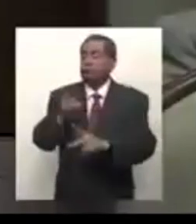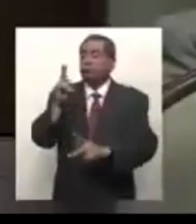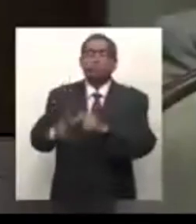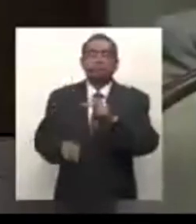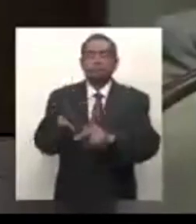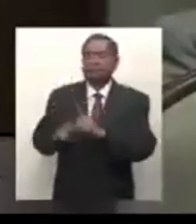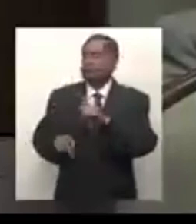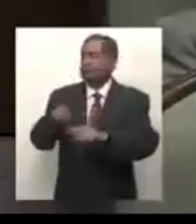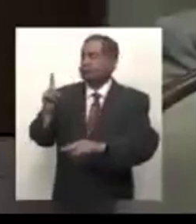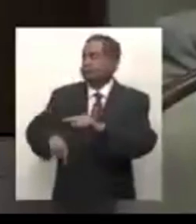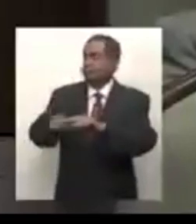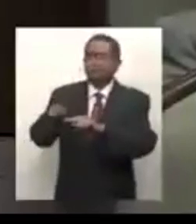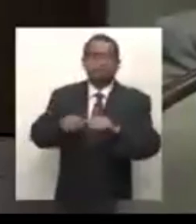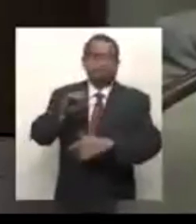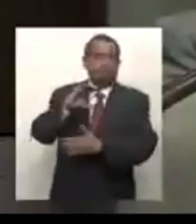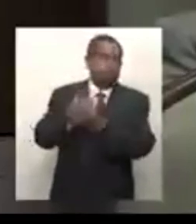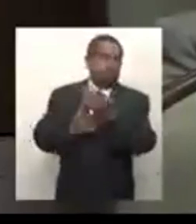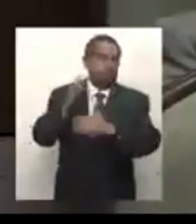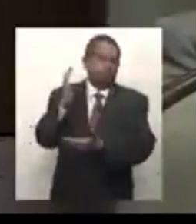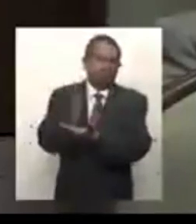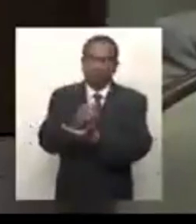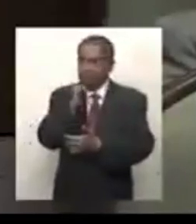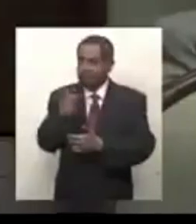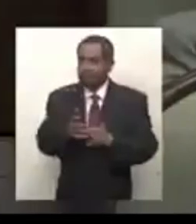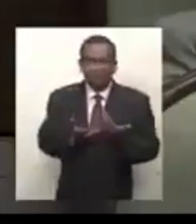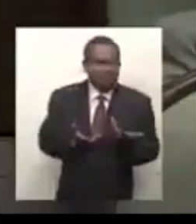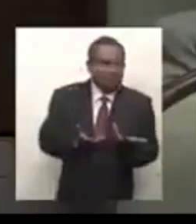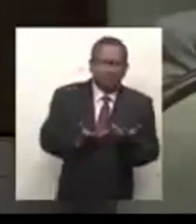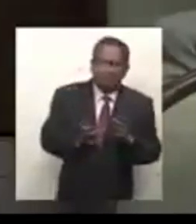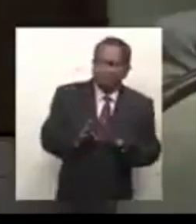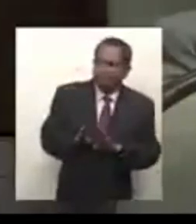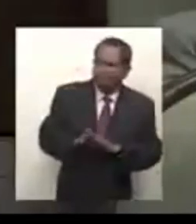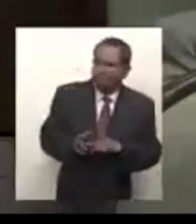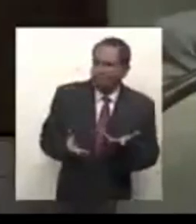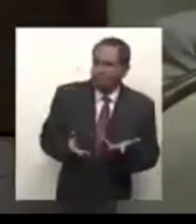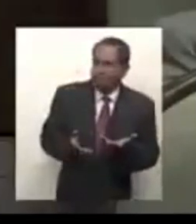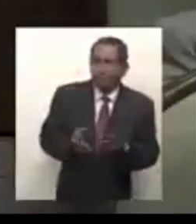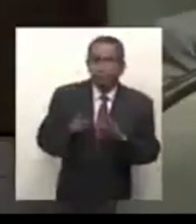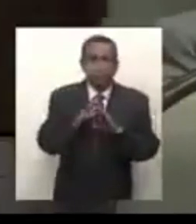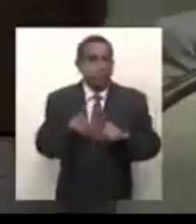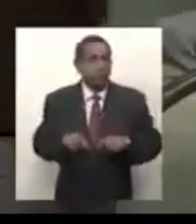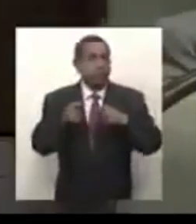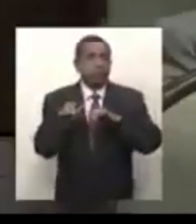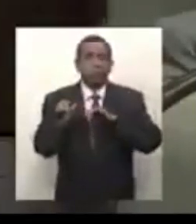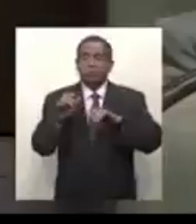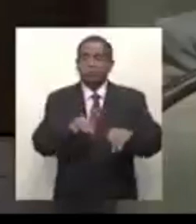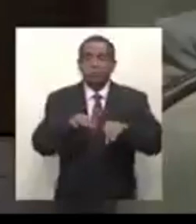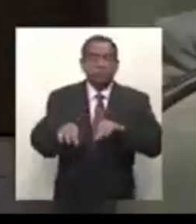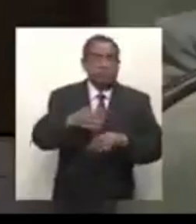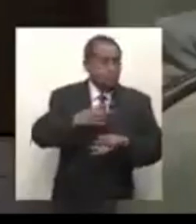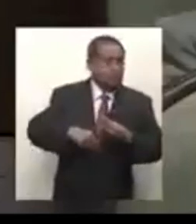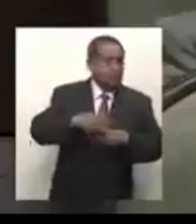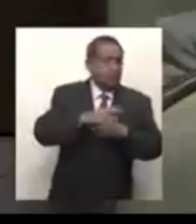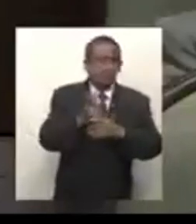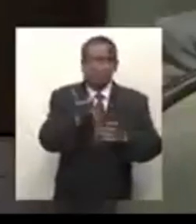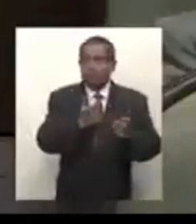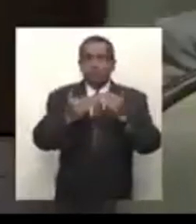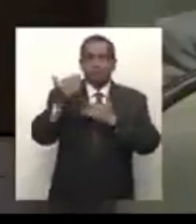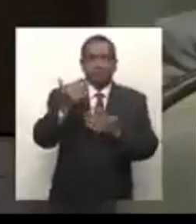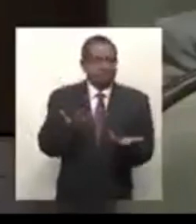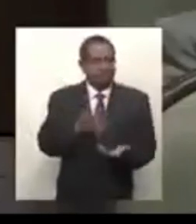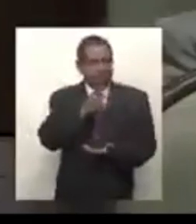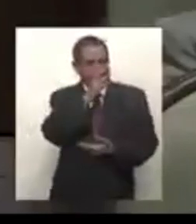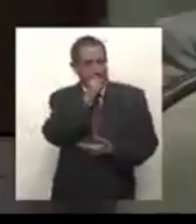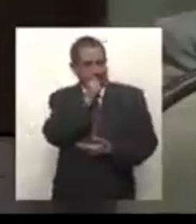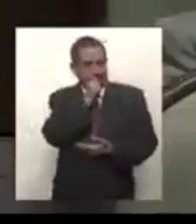como responder ante el desafío de generar más empleos permanentes si el crecimiento económico